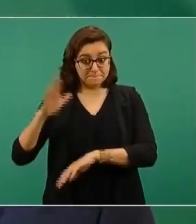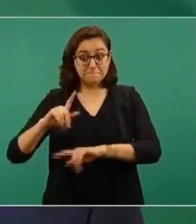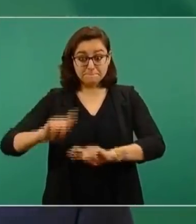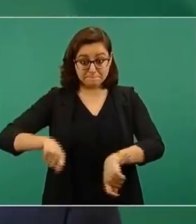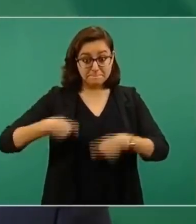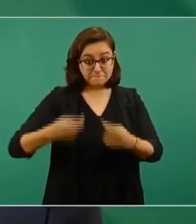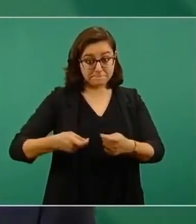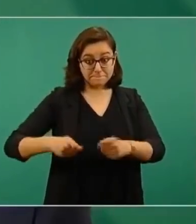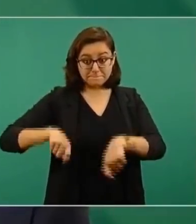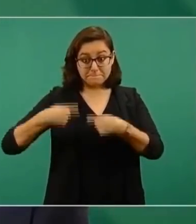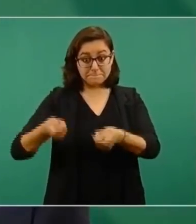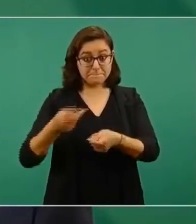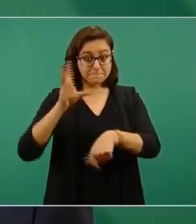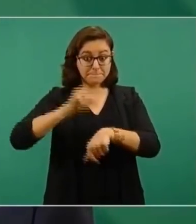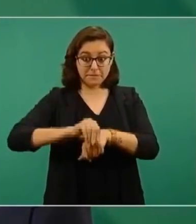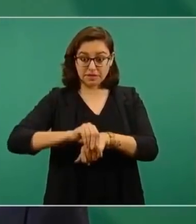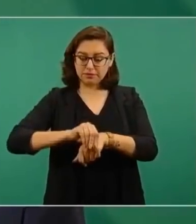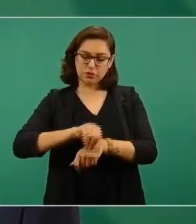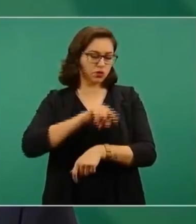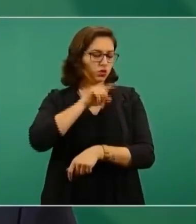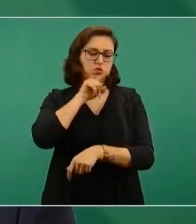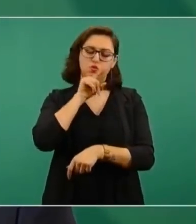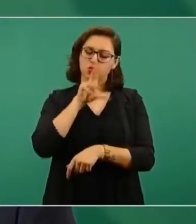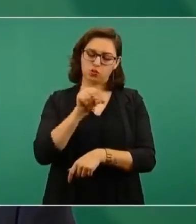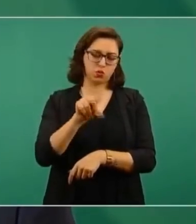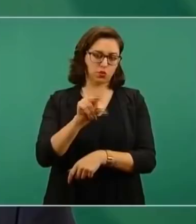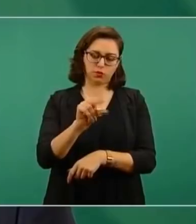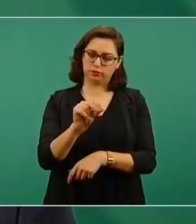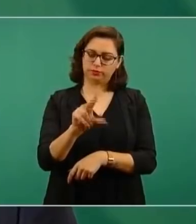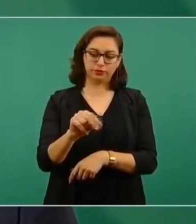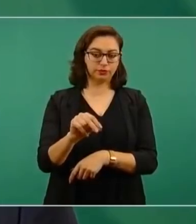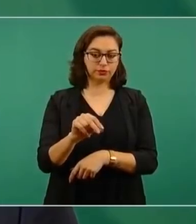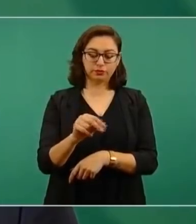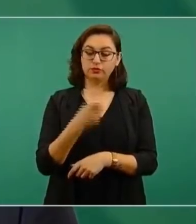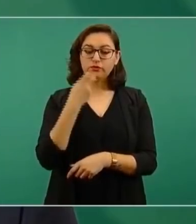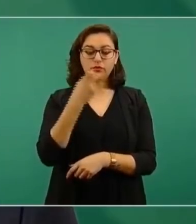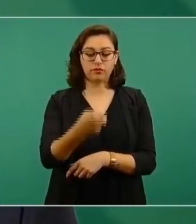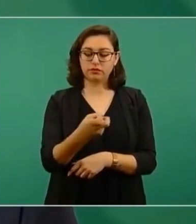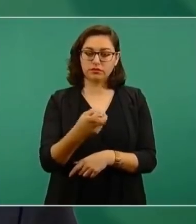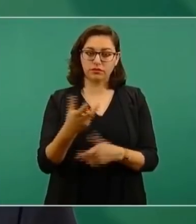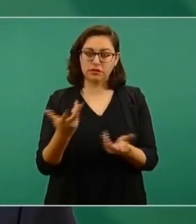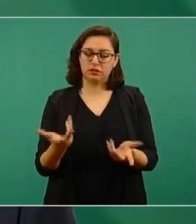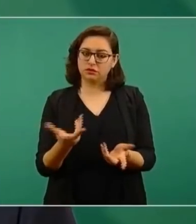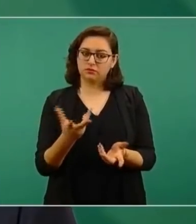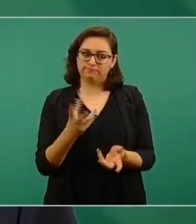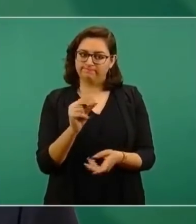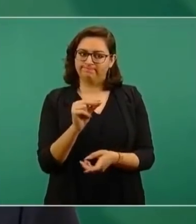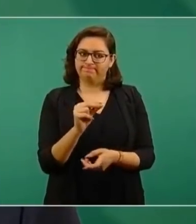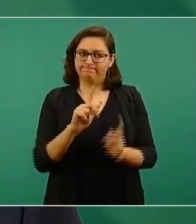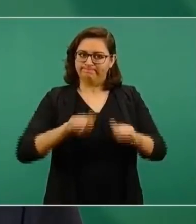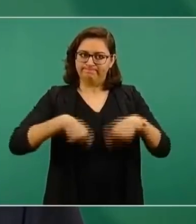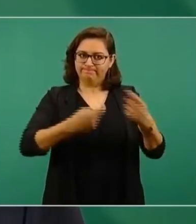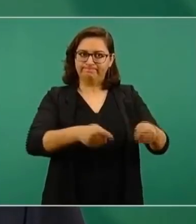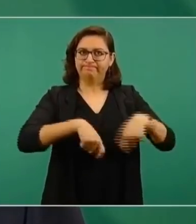contratos si se aprueba la ley, porque también necesitamos